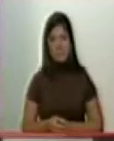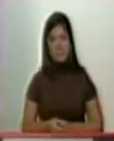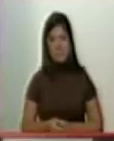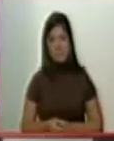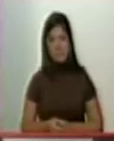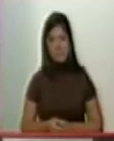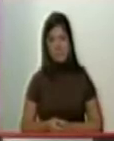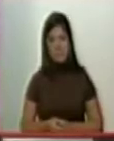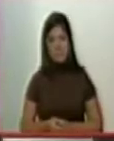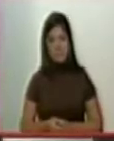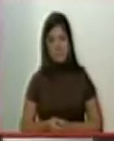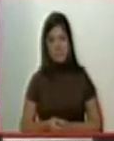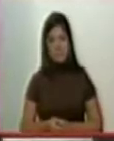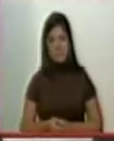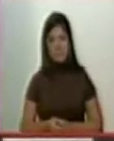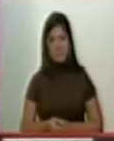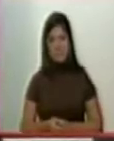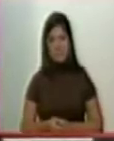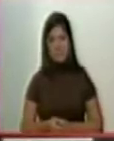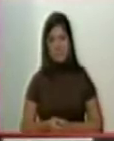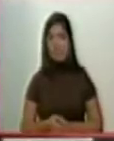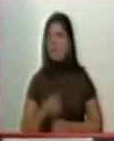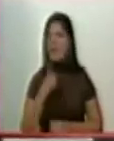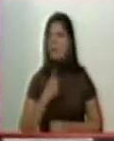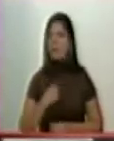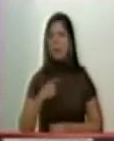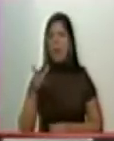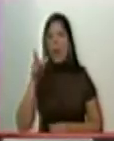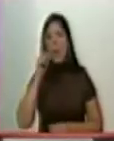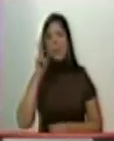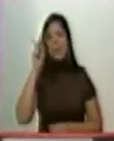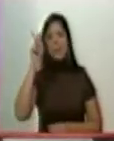Y me decía el profesor y maestro